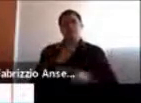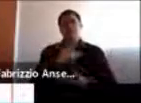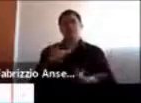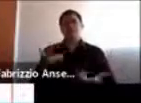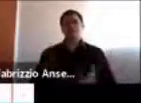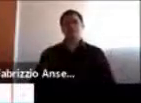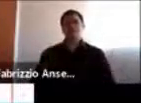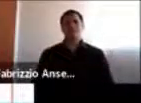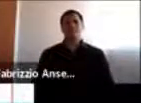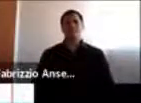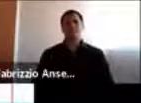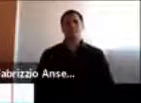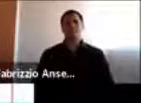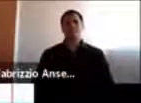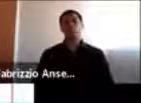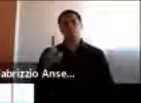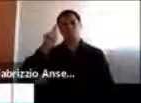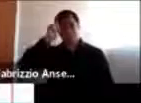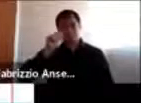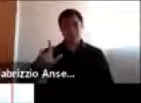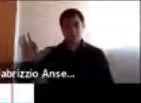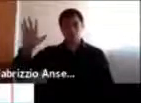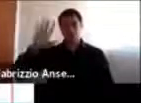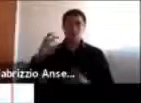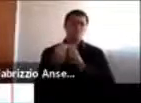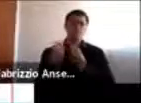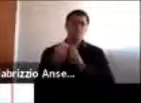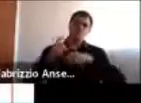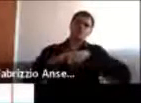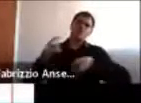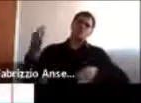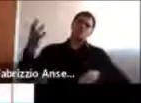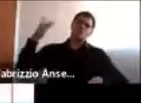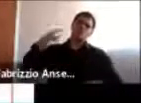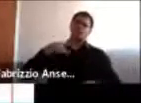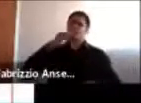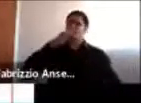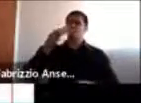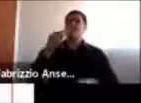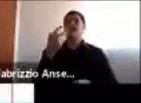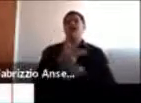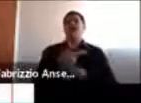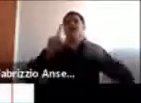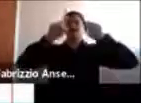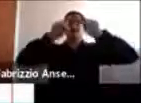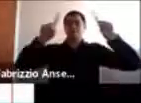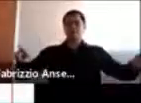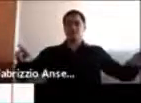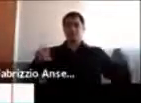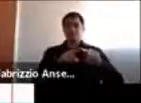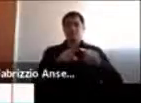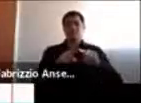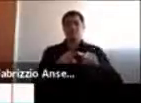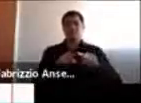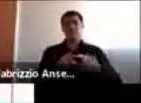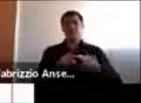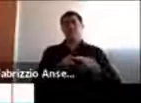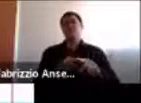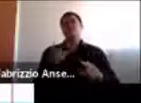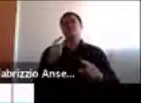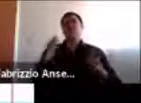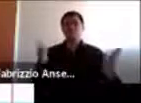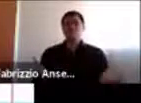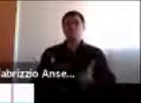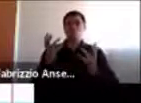esto es una teoría planteada ya hace harto tiempo pero existe como un triángulo que promueve el aprendizaje a través de la